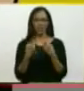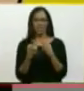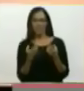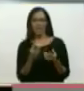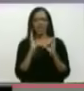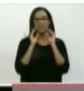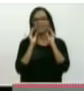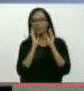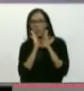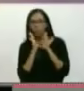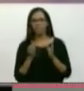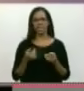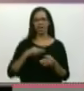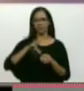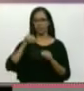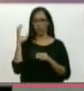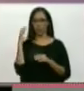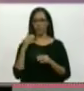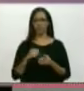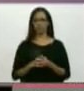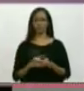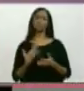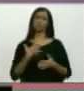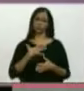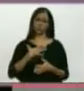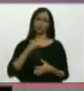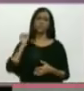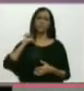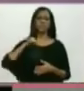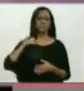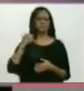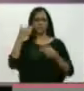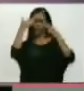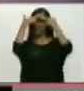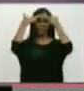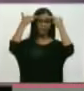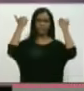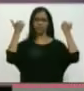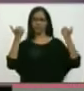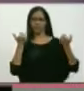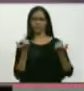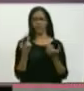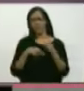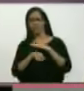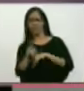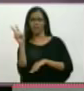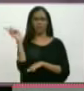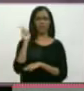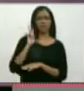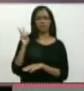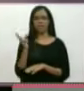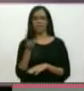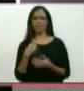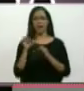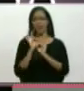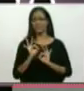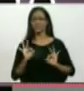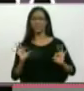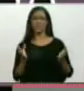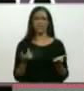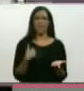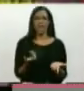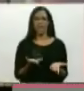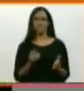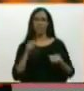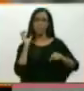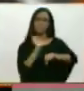allá en Colombia, pues. Yo sí soy ilusa. Me fui a Venezuela al dejar de ser